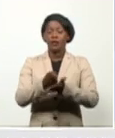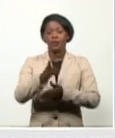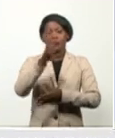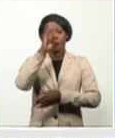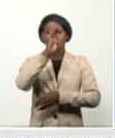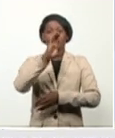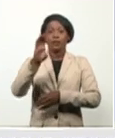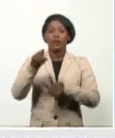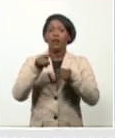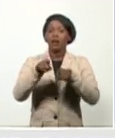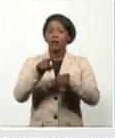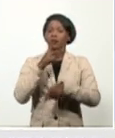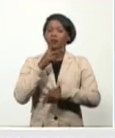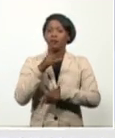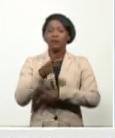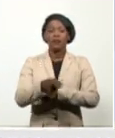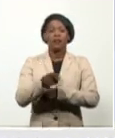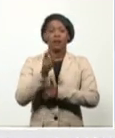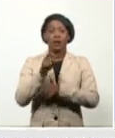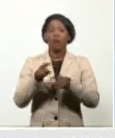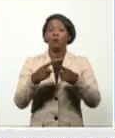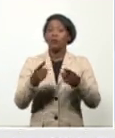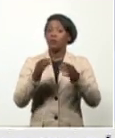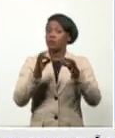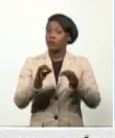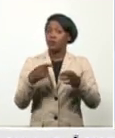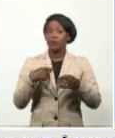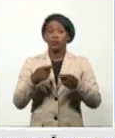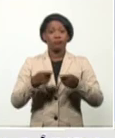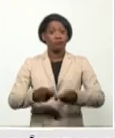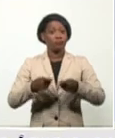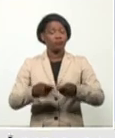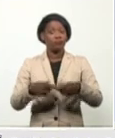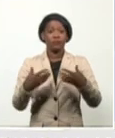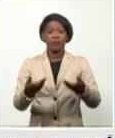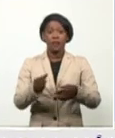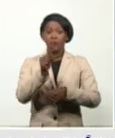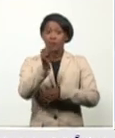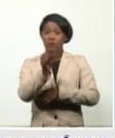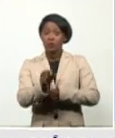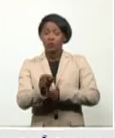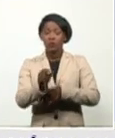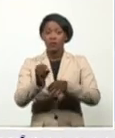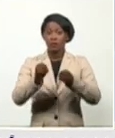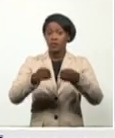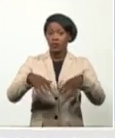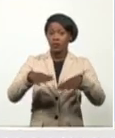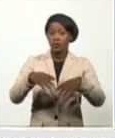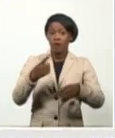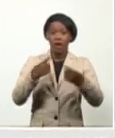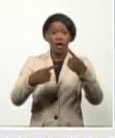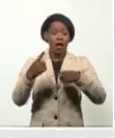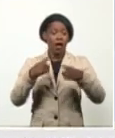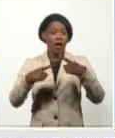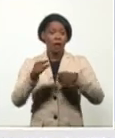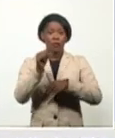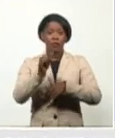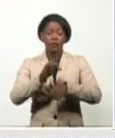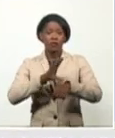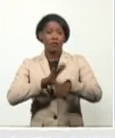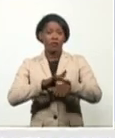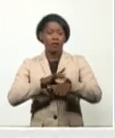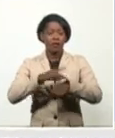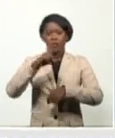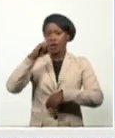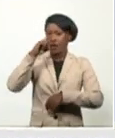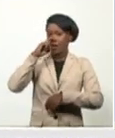insistimos que en la evolución de los pacientes, además de los factores que pueden participar, edad, enfermedades